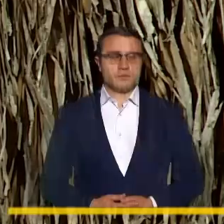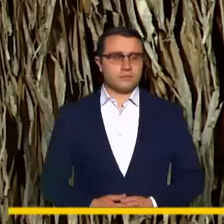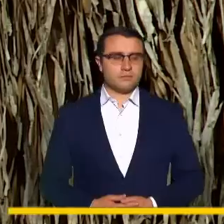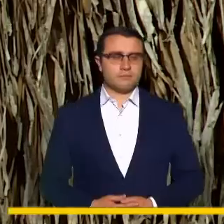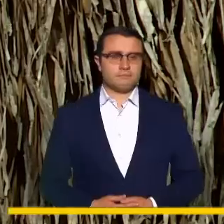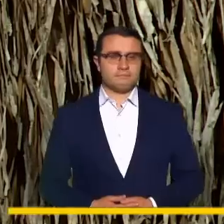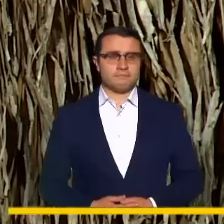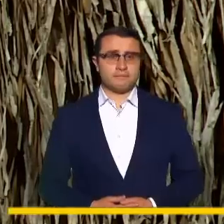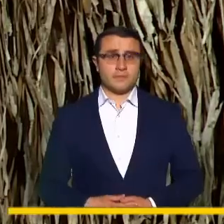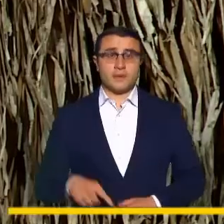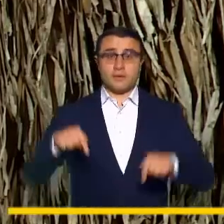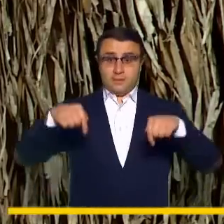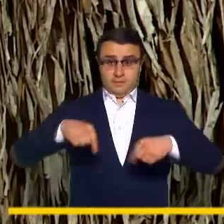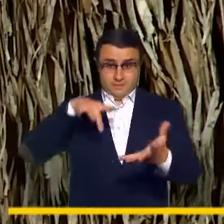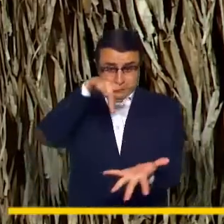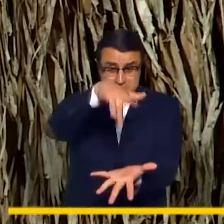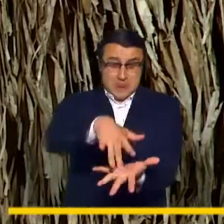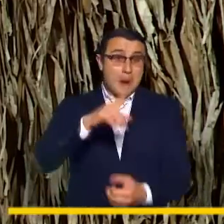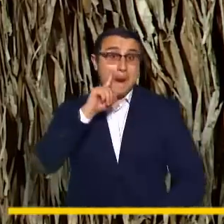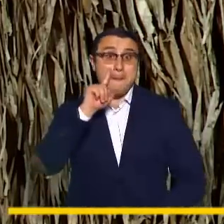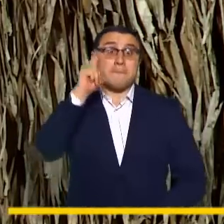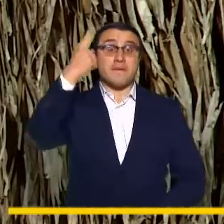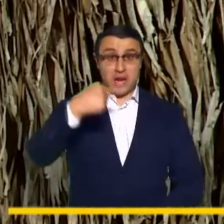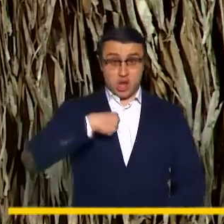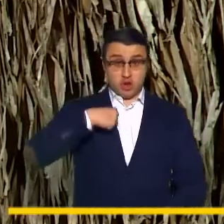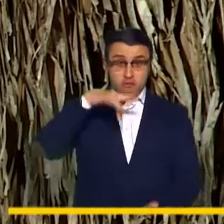No es la primera vez que yo vengo aquí.